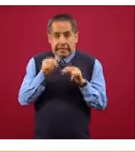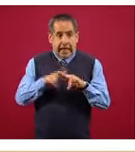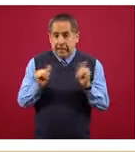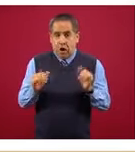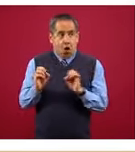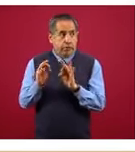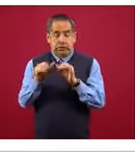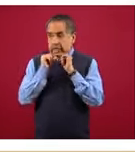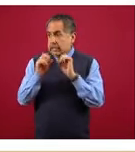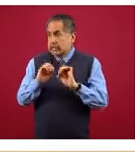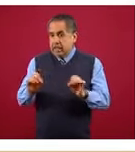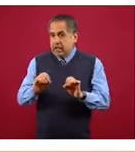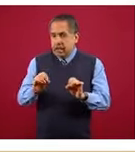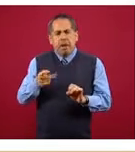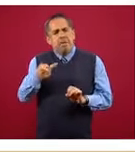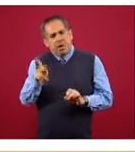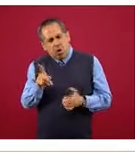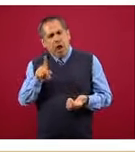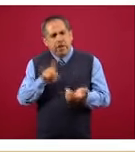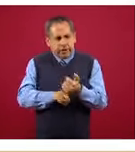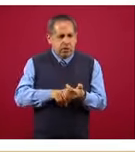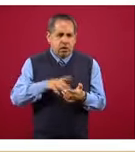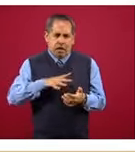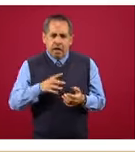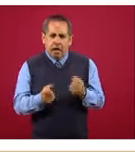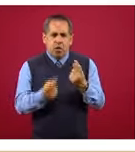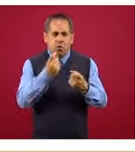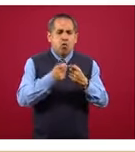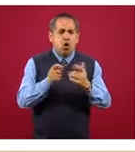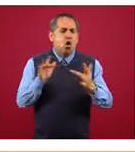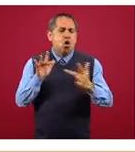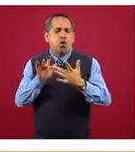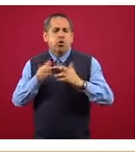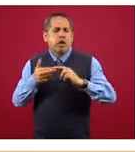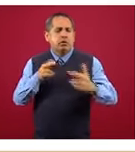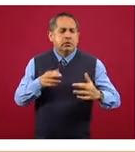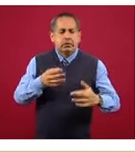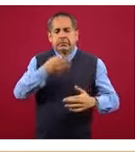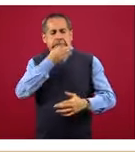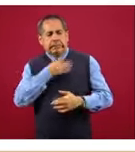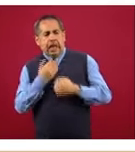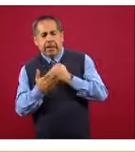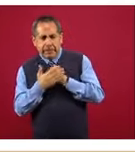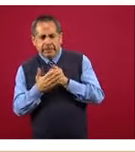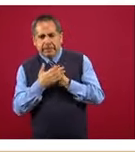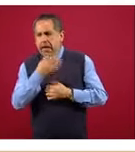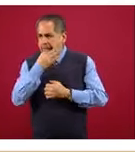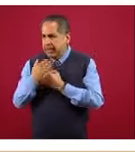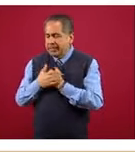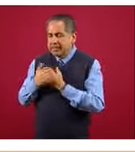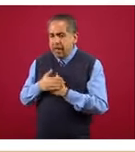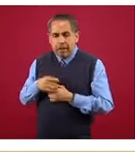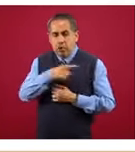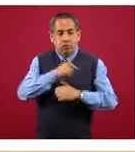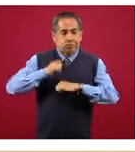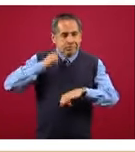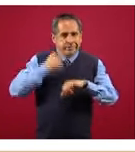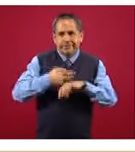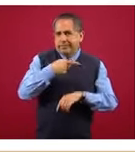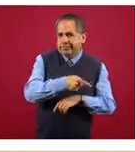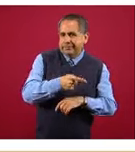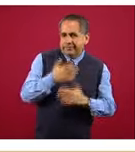de Urgencias Médicas, pero que sí tienen hoy día un enlace que nos reporta y un enlace que es el responsable